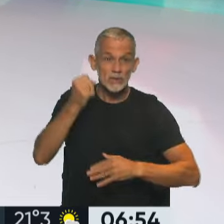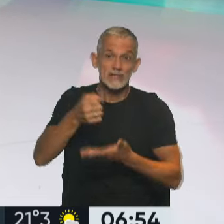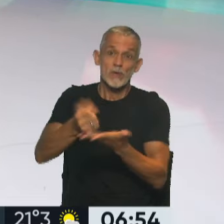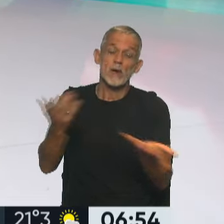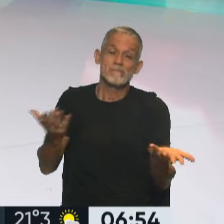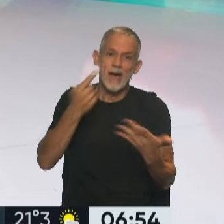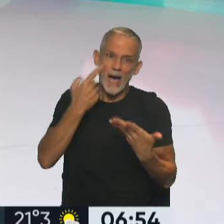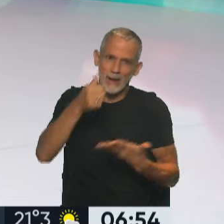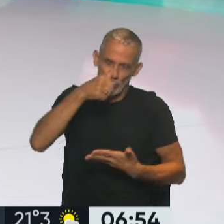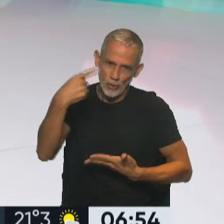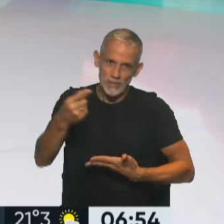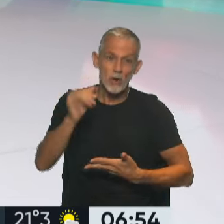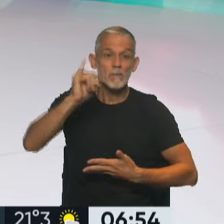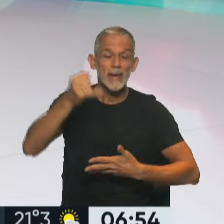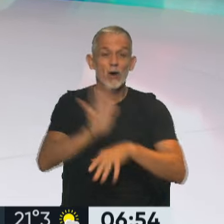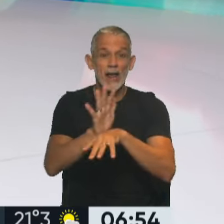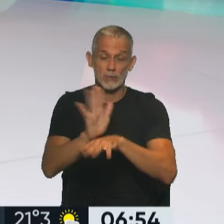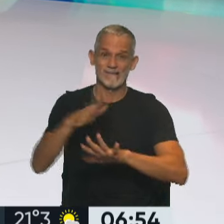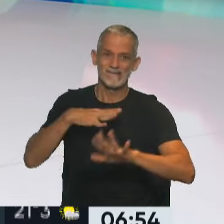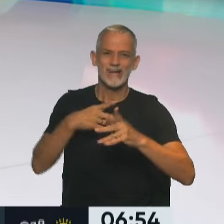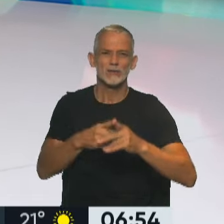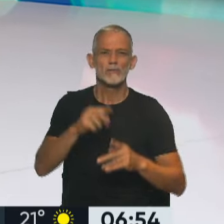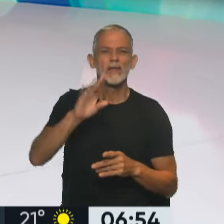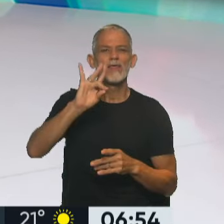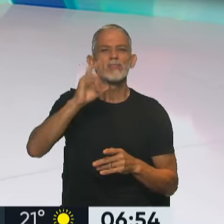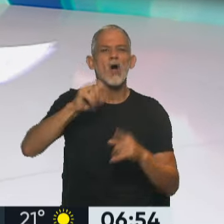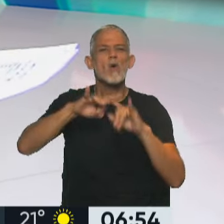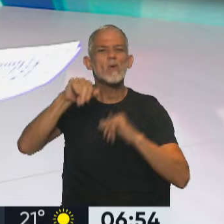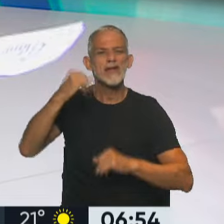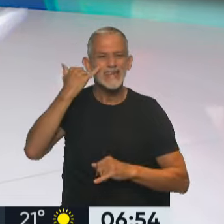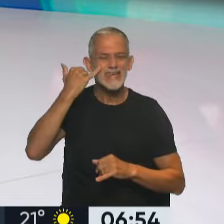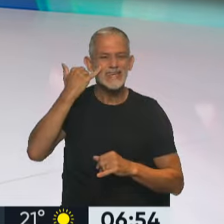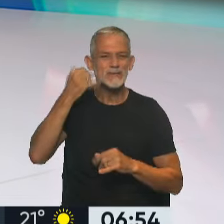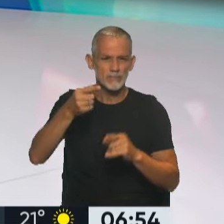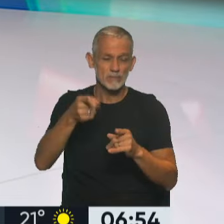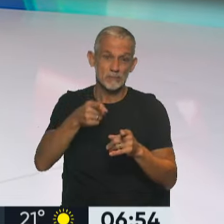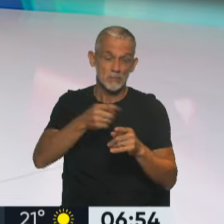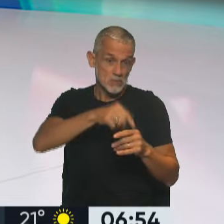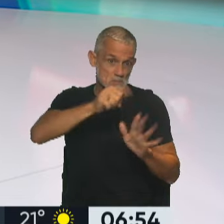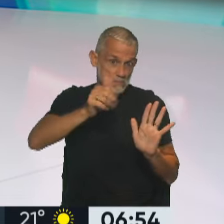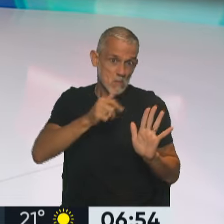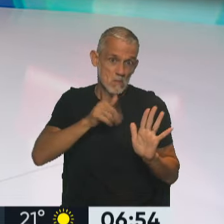qué pasa. Mejor actor de reparto me quedó. Bueno, Robert Downey Jr. es el que ha venido hasta acá ganando